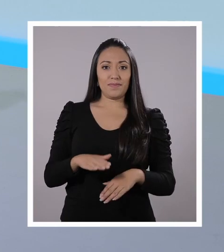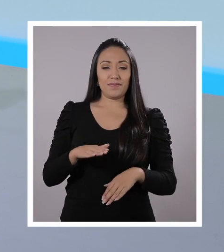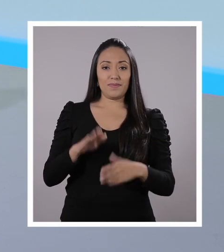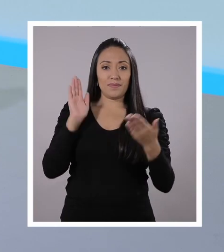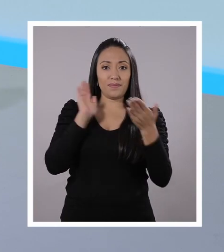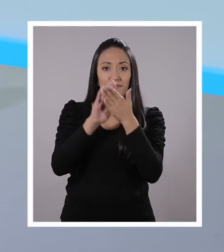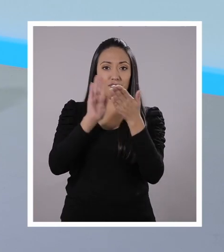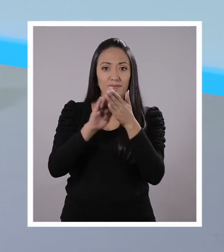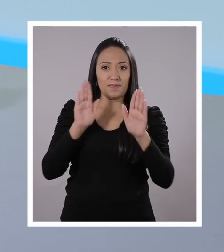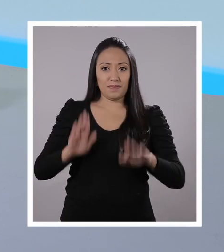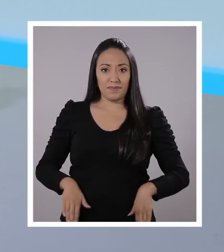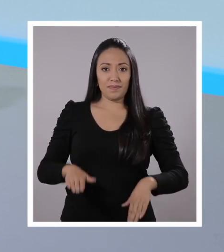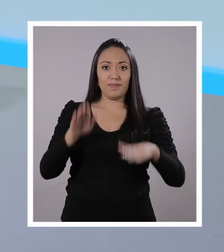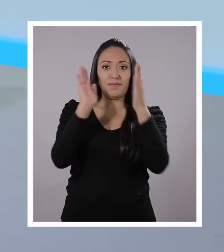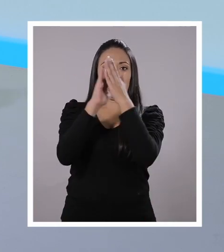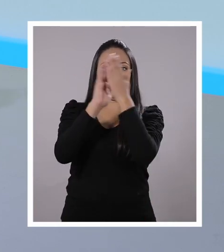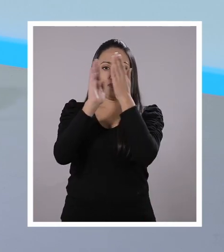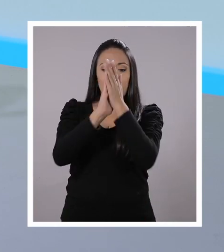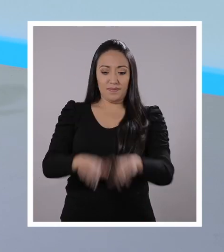Dos.